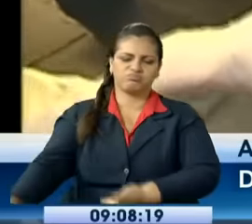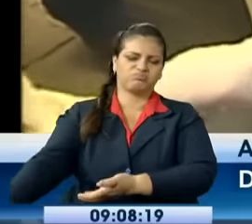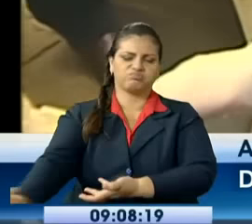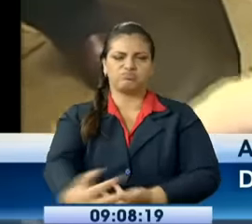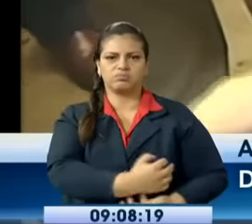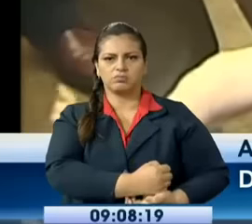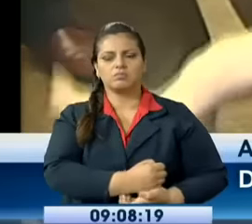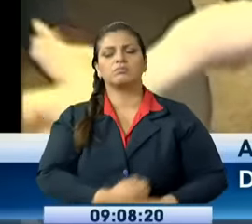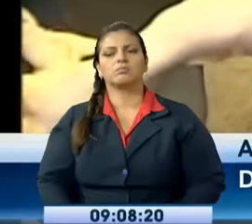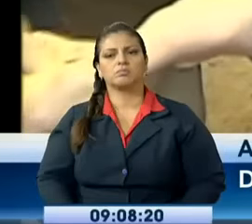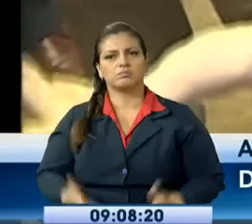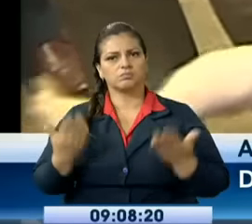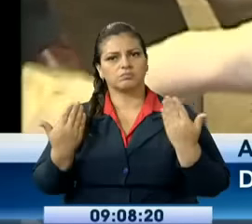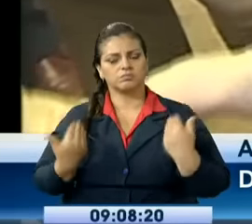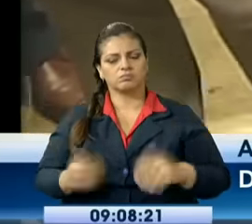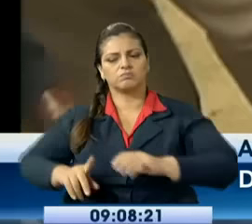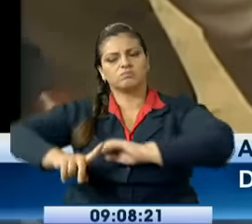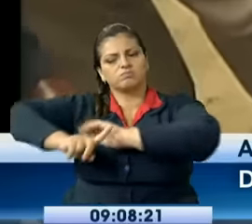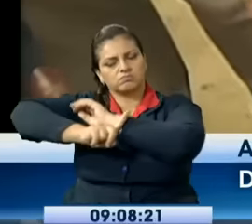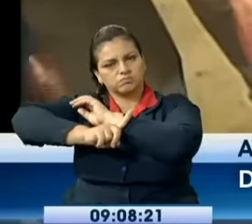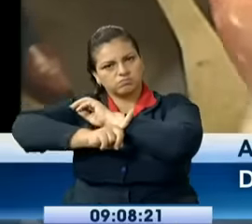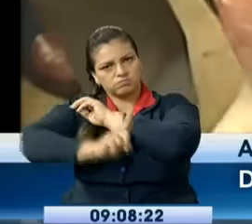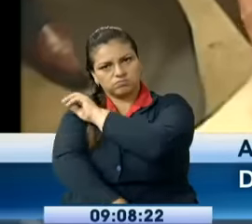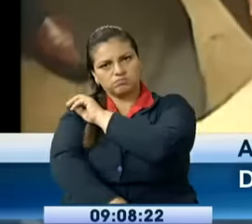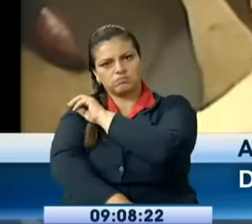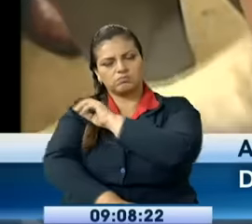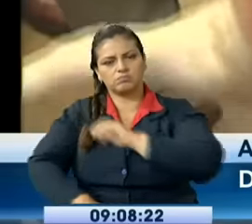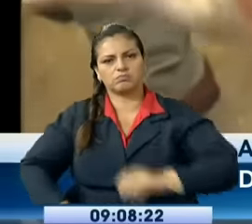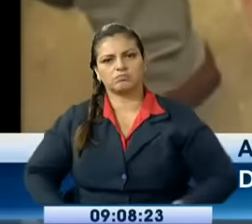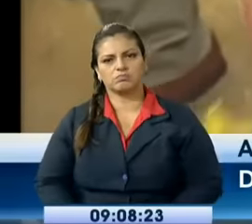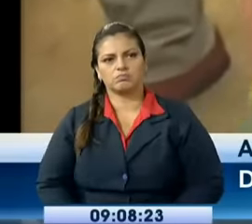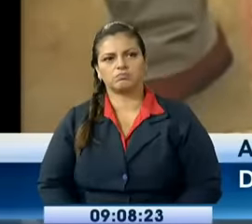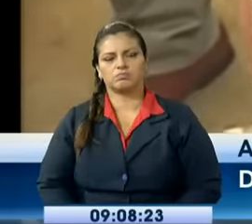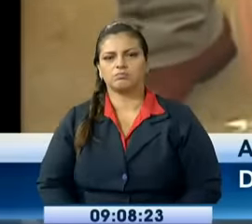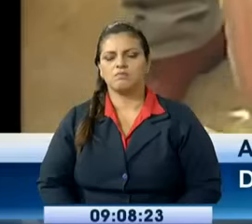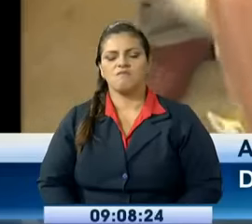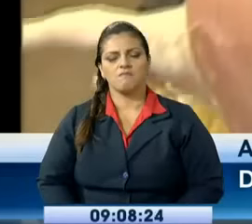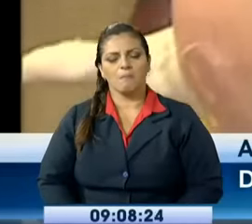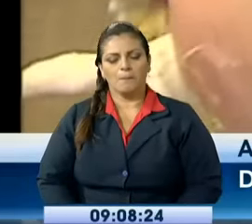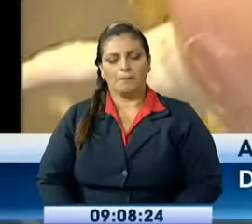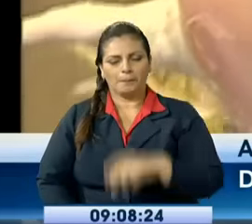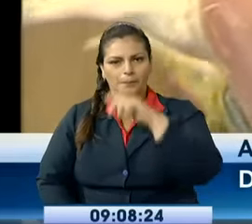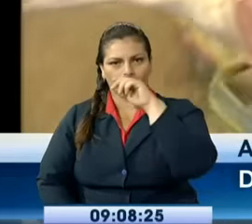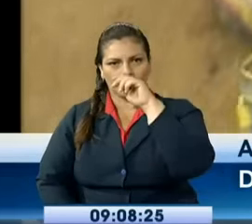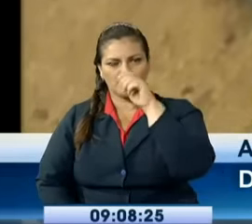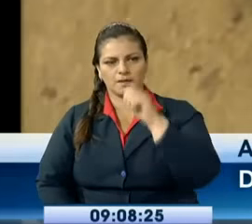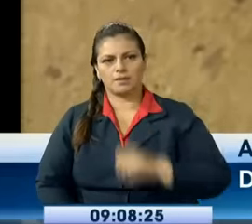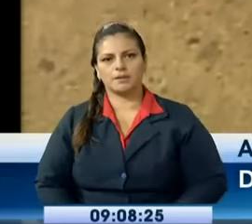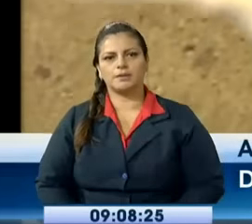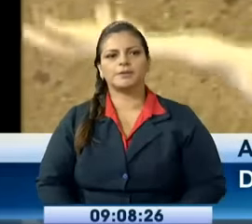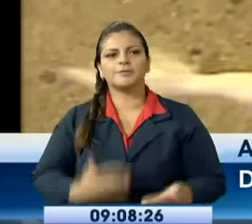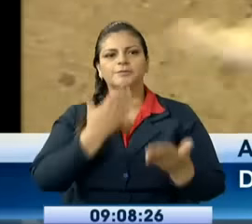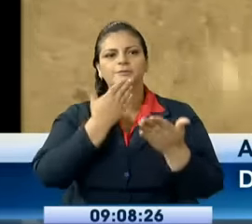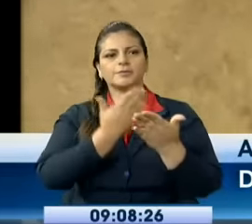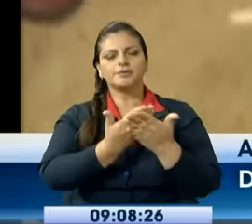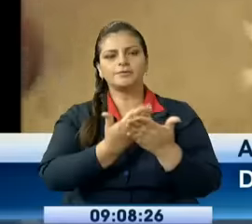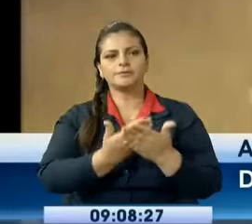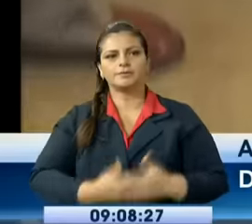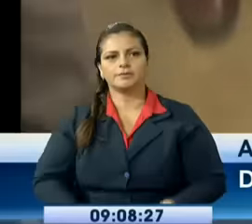tomar sanciones correspondientes más severas. Listo, muchísimas gracias, abogado. Parte del